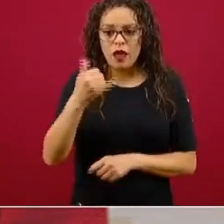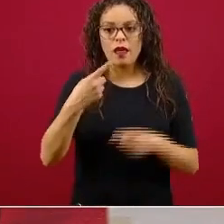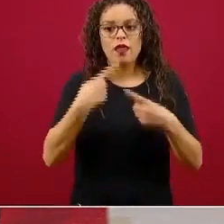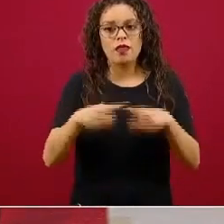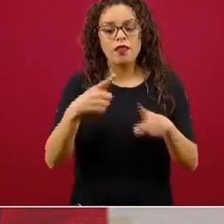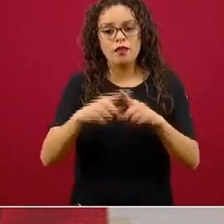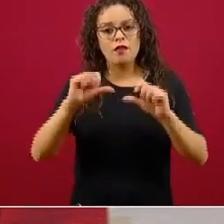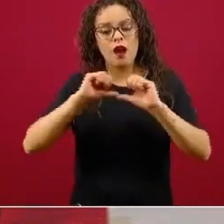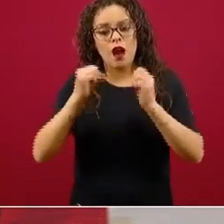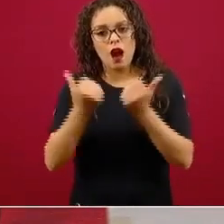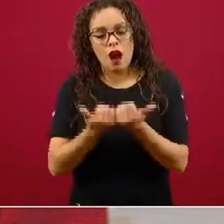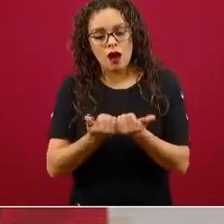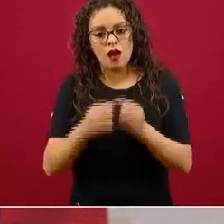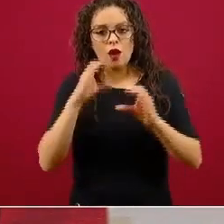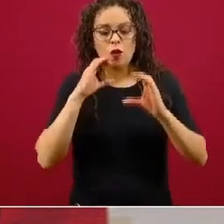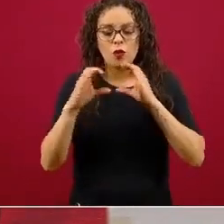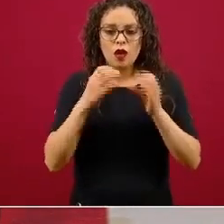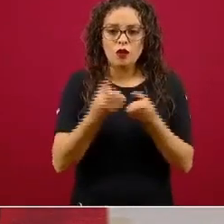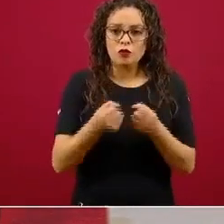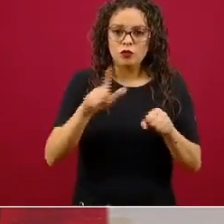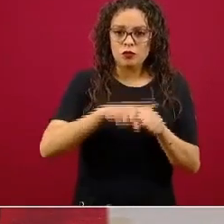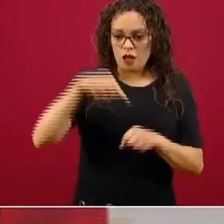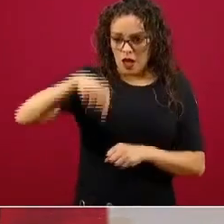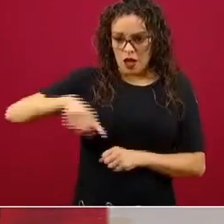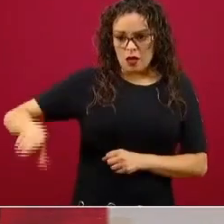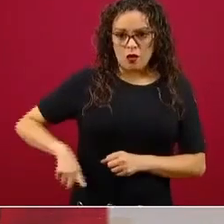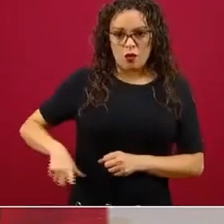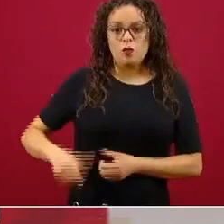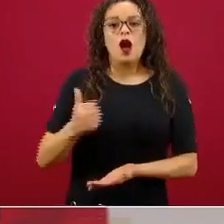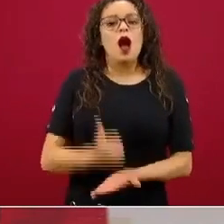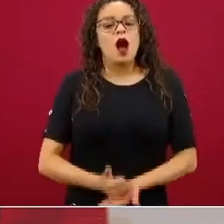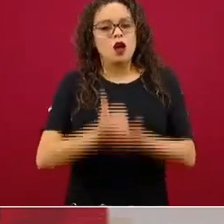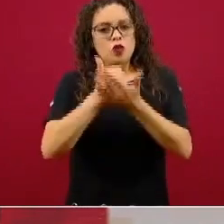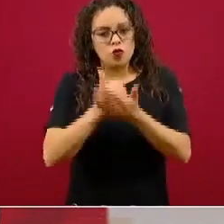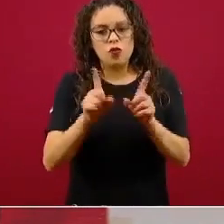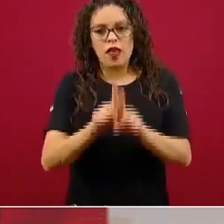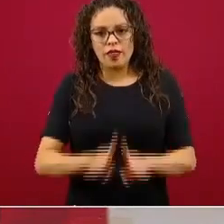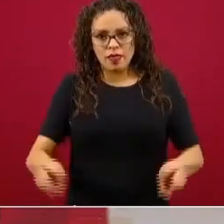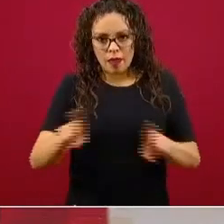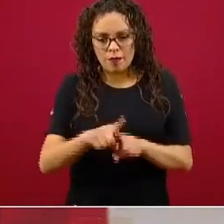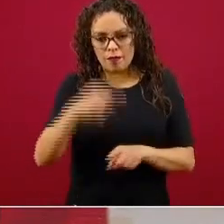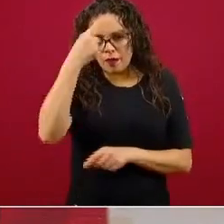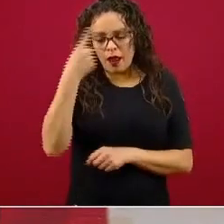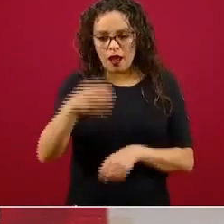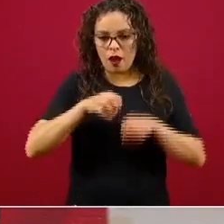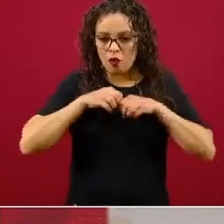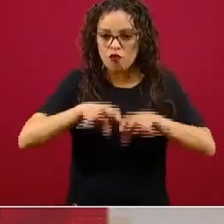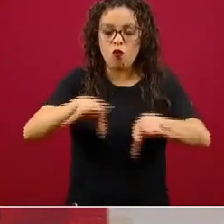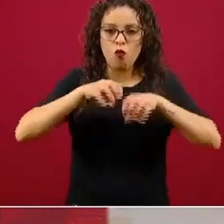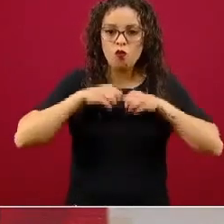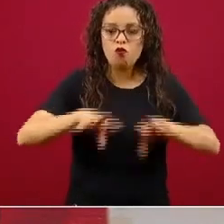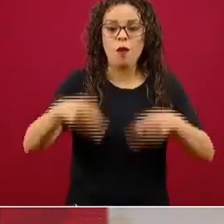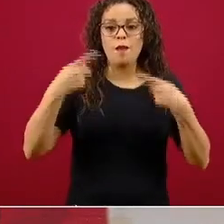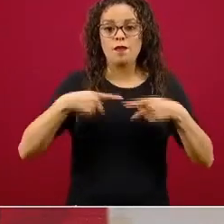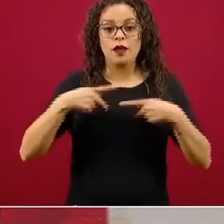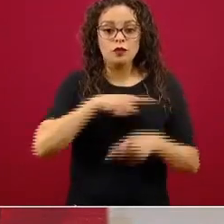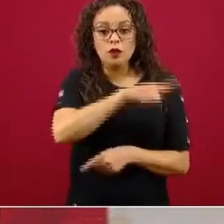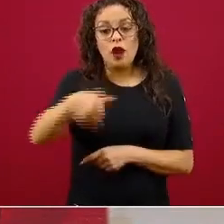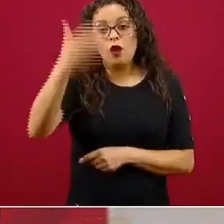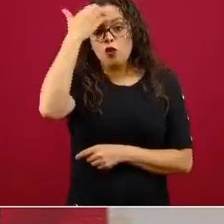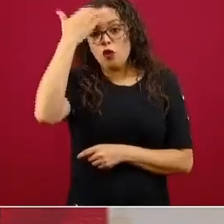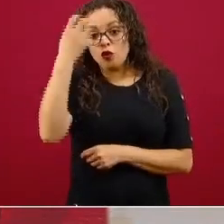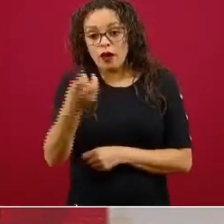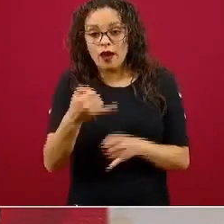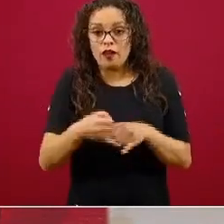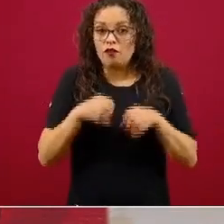gobierno ayudan al proceso de difusión, y no pocas organizaciones sociales, afortunadamente, por